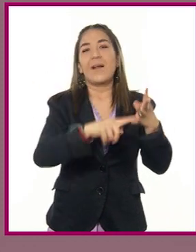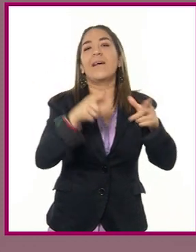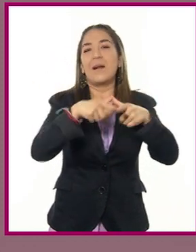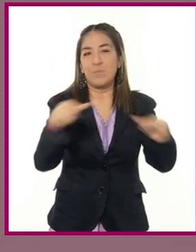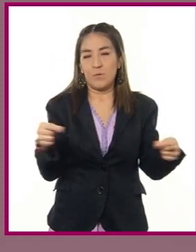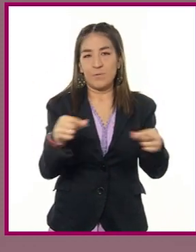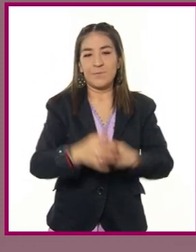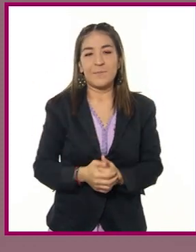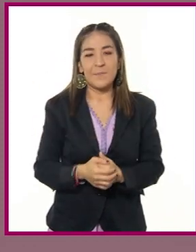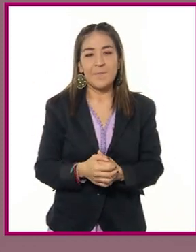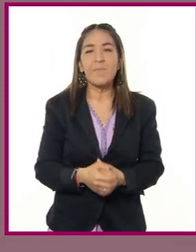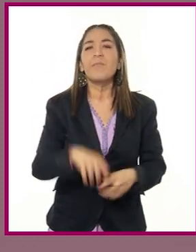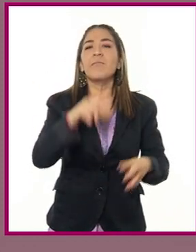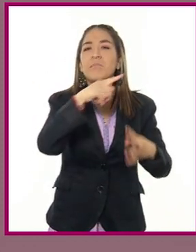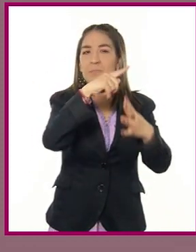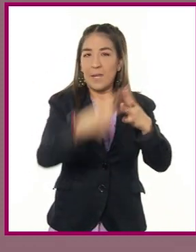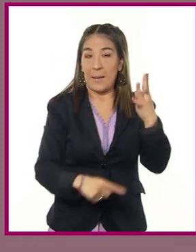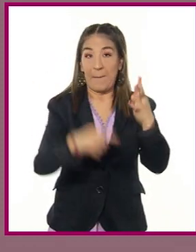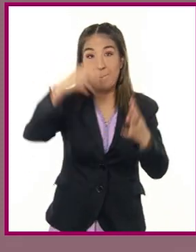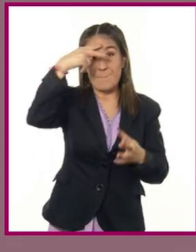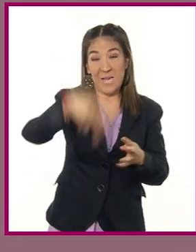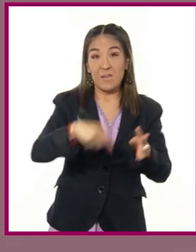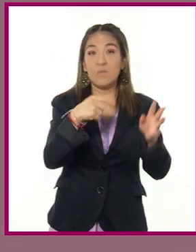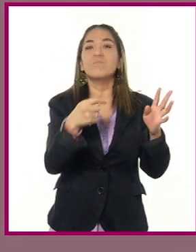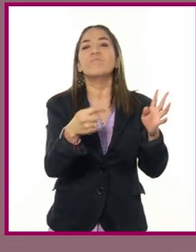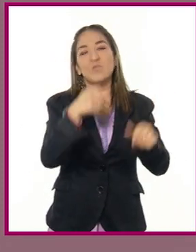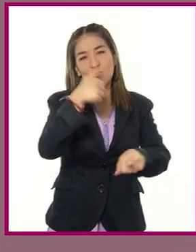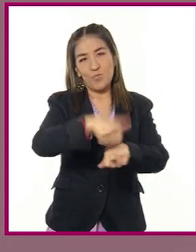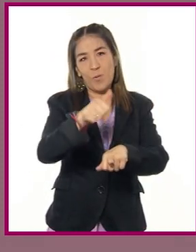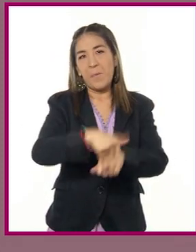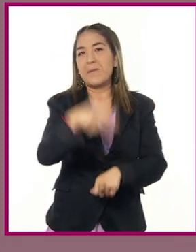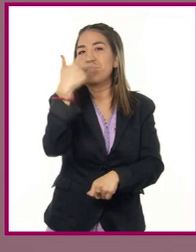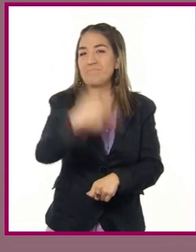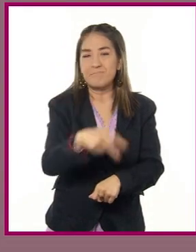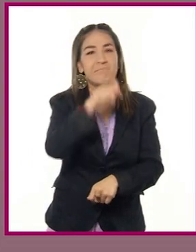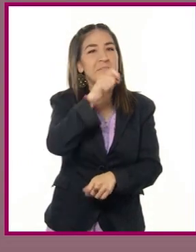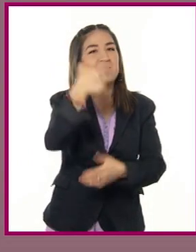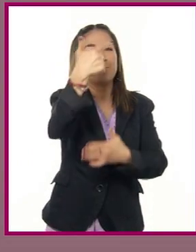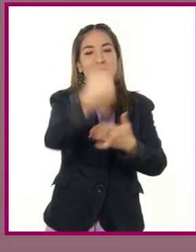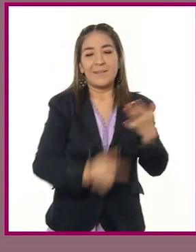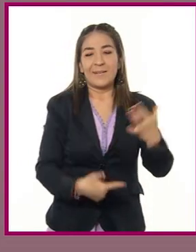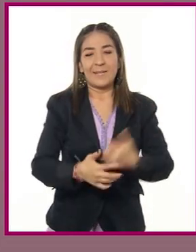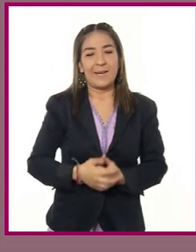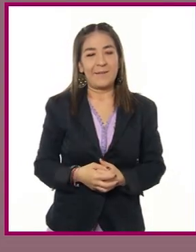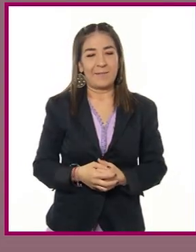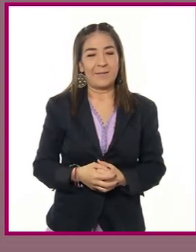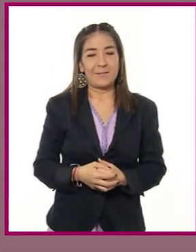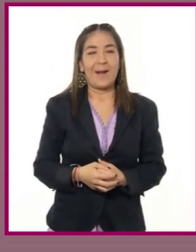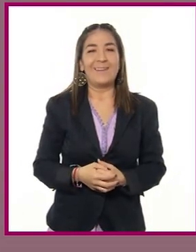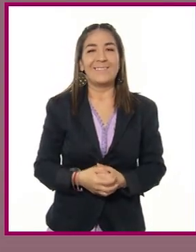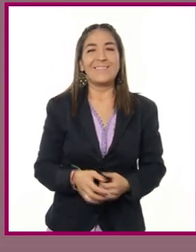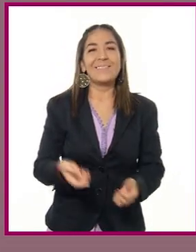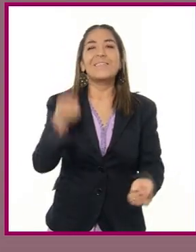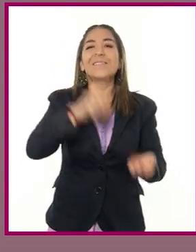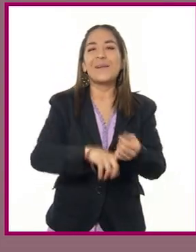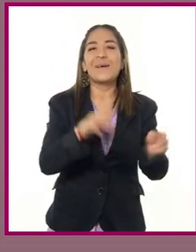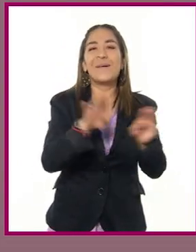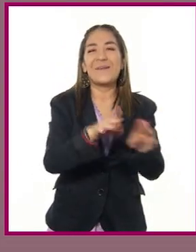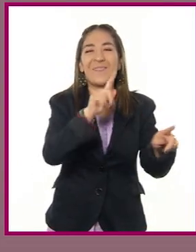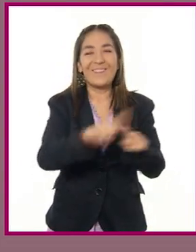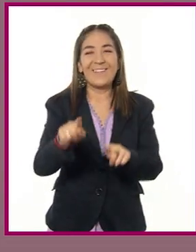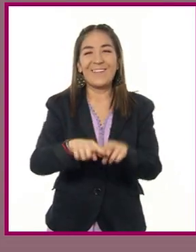Japón. En este rubro, México tiene el lugar número 13 de la lista. La OMC es un árbitro